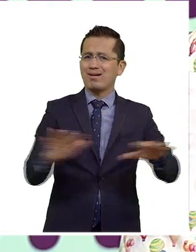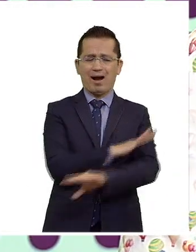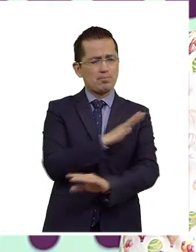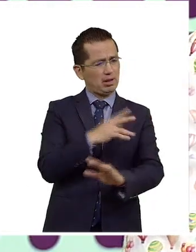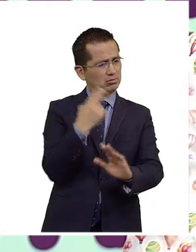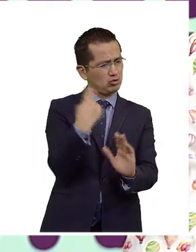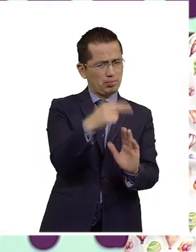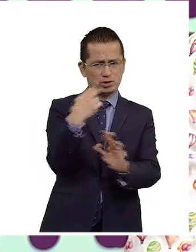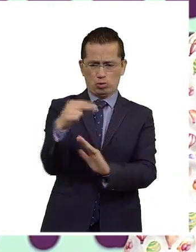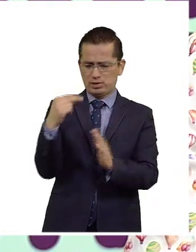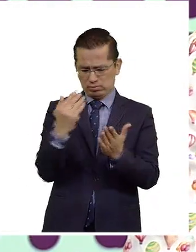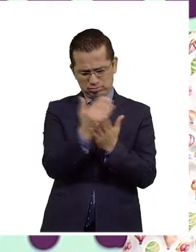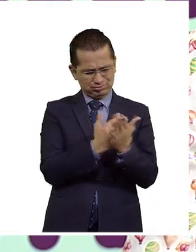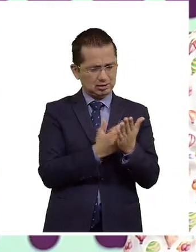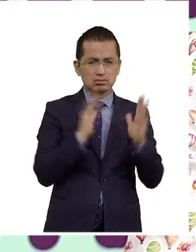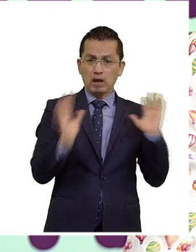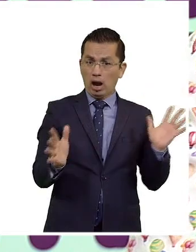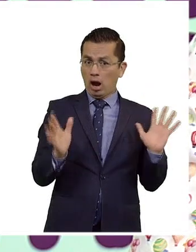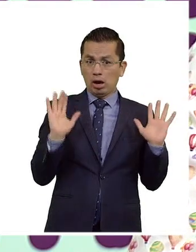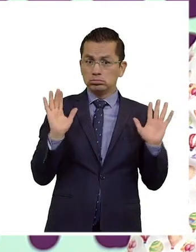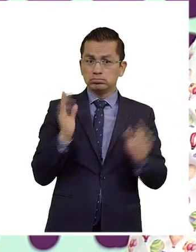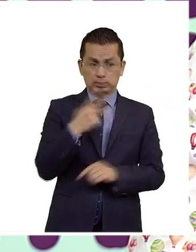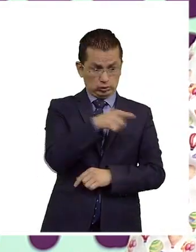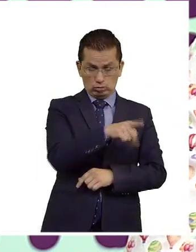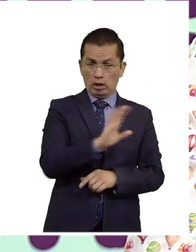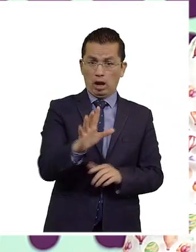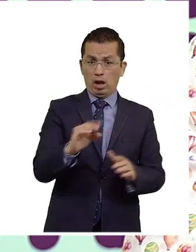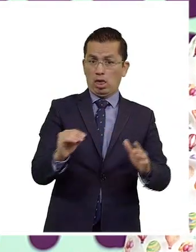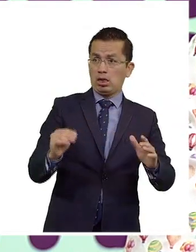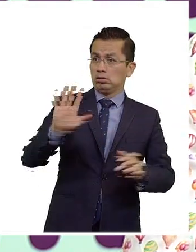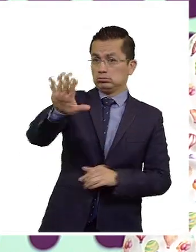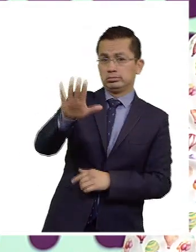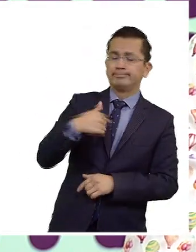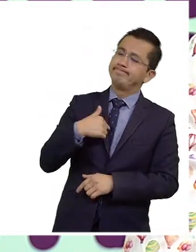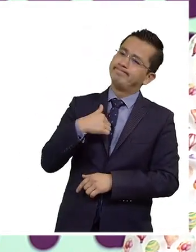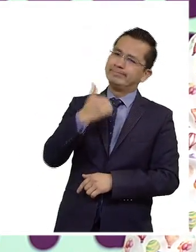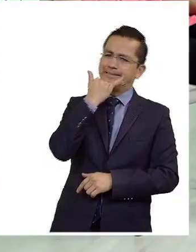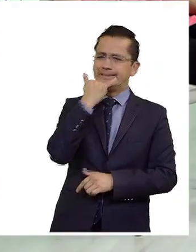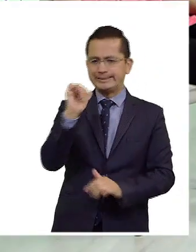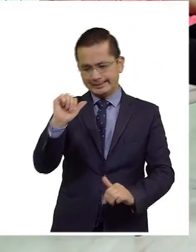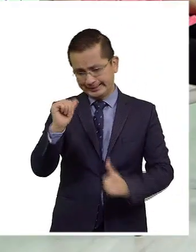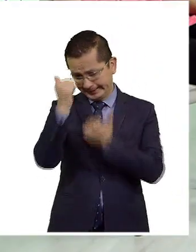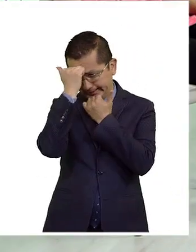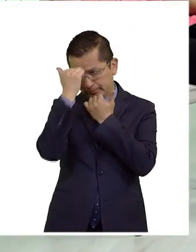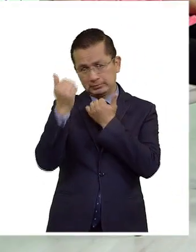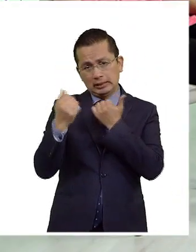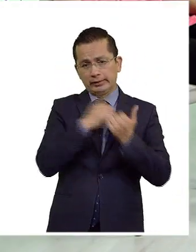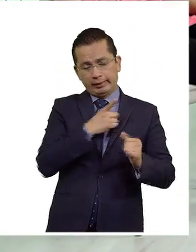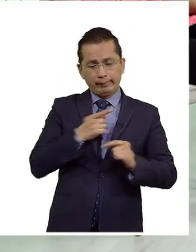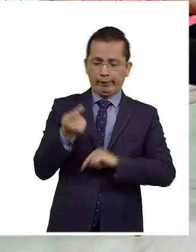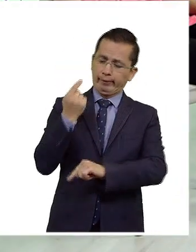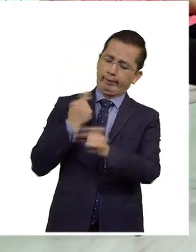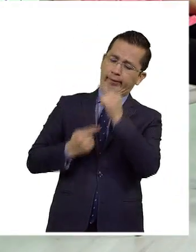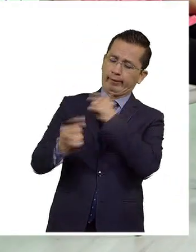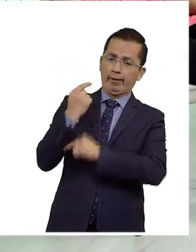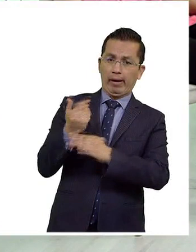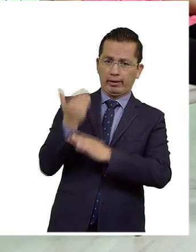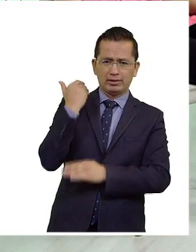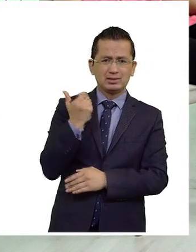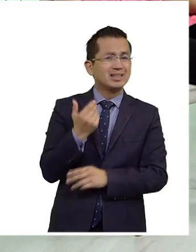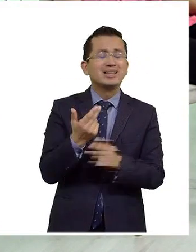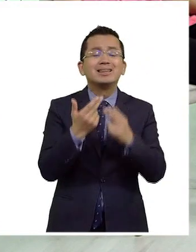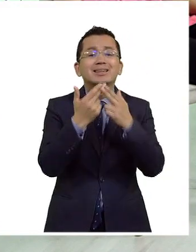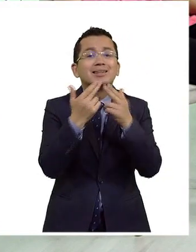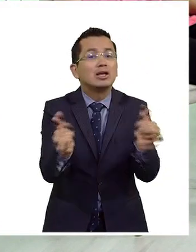hablado, y ninguno de ellos ha tenido que retractarse e iniciar un proceso para regresar al género que le fue asignado al nacer. No